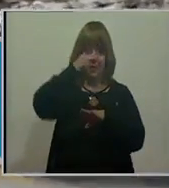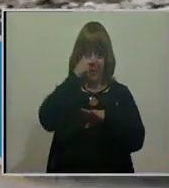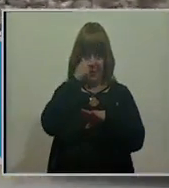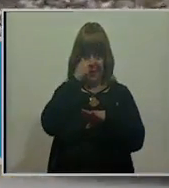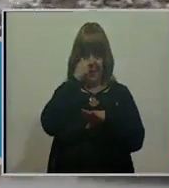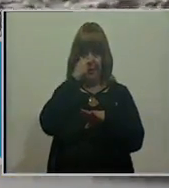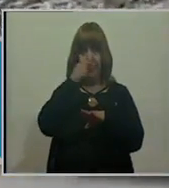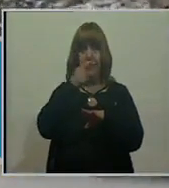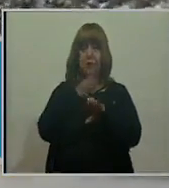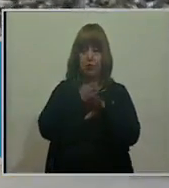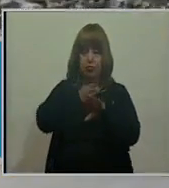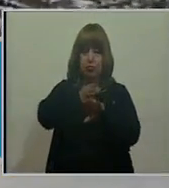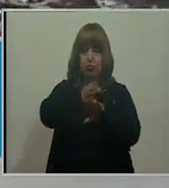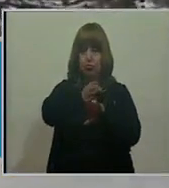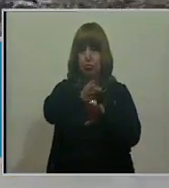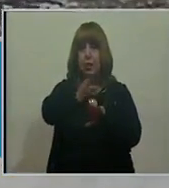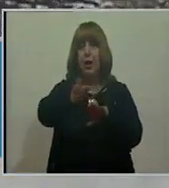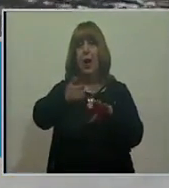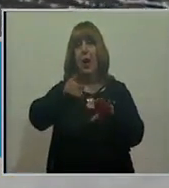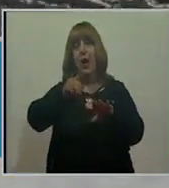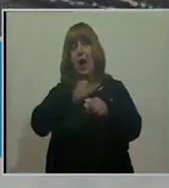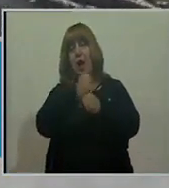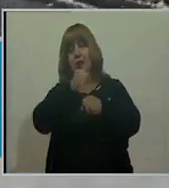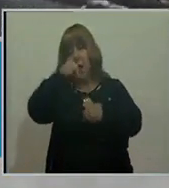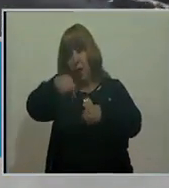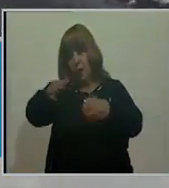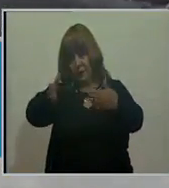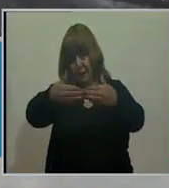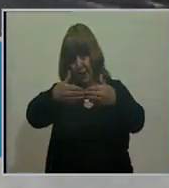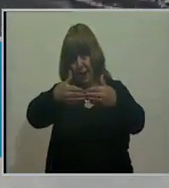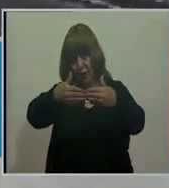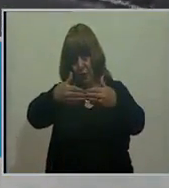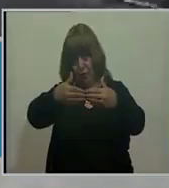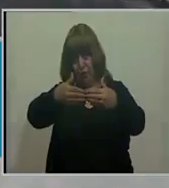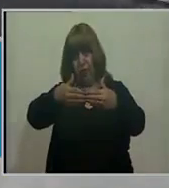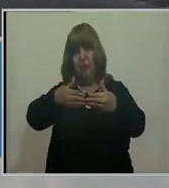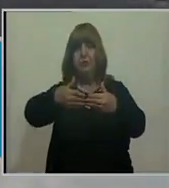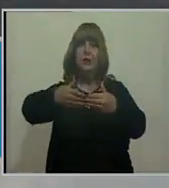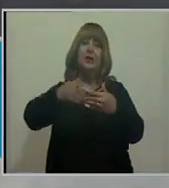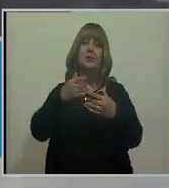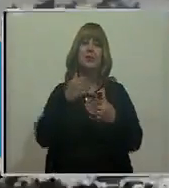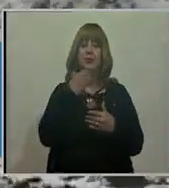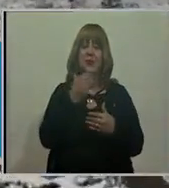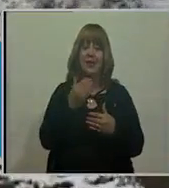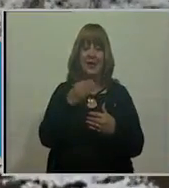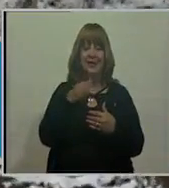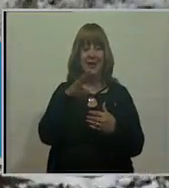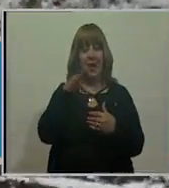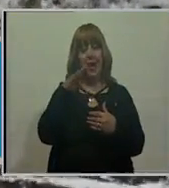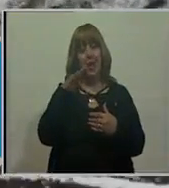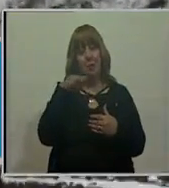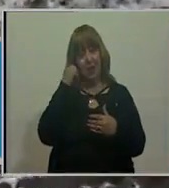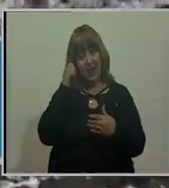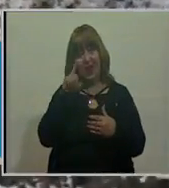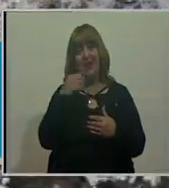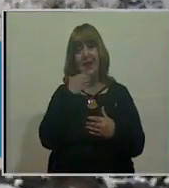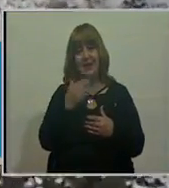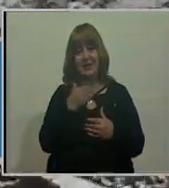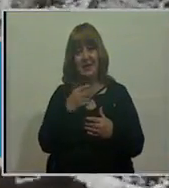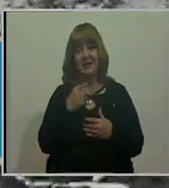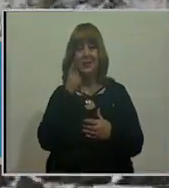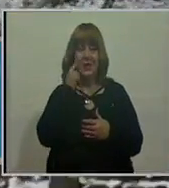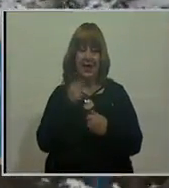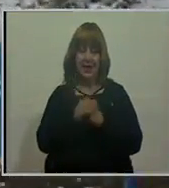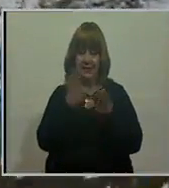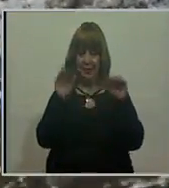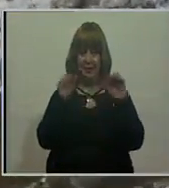todo su trayecto y el Sistema Integrado Paso Cristo Redentor. Muy bien, Miguelito, gracias. Que tengas un buen día. Igualmente para ustedes,